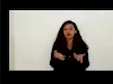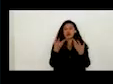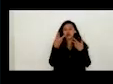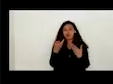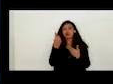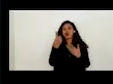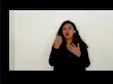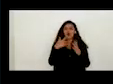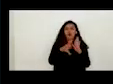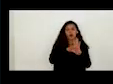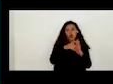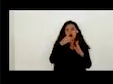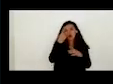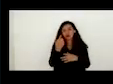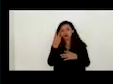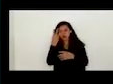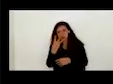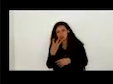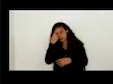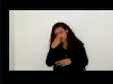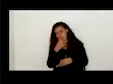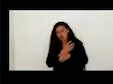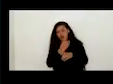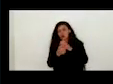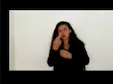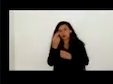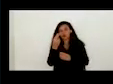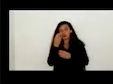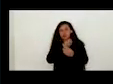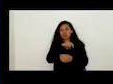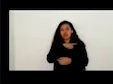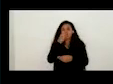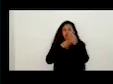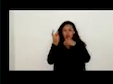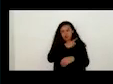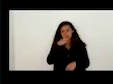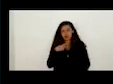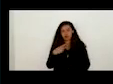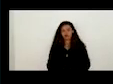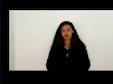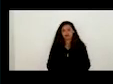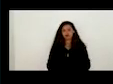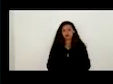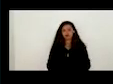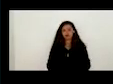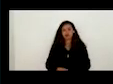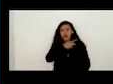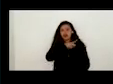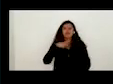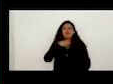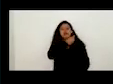o un tercio de la cantidad de nutrientes que debería de consumir al día. Debe ser nutritivo y no